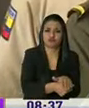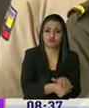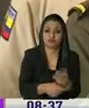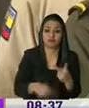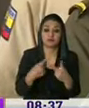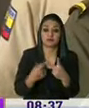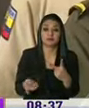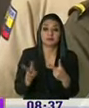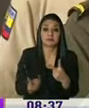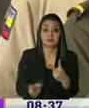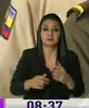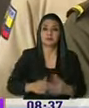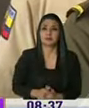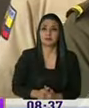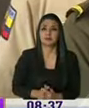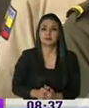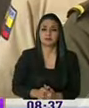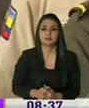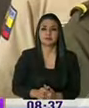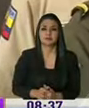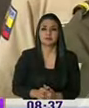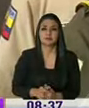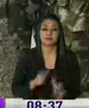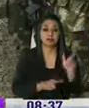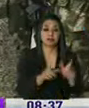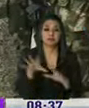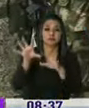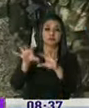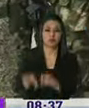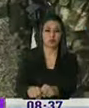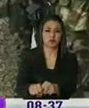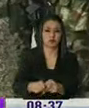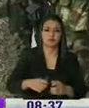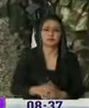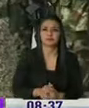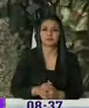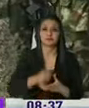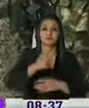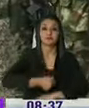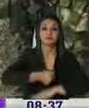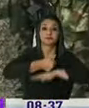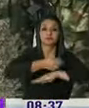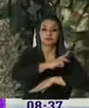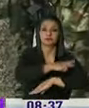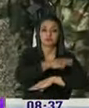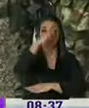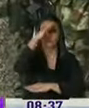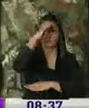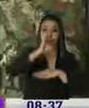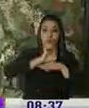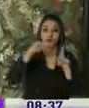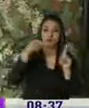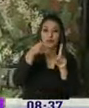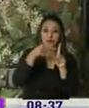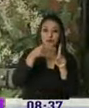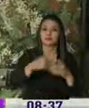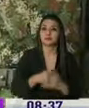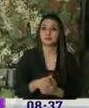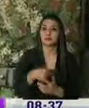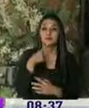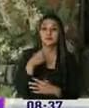además también por desplazamiento forzado. Según el comandante general de la Policía de Ecuador, Nelson Villegas,